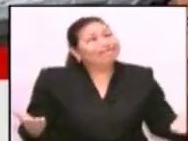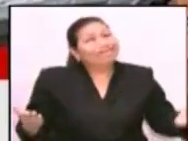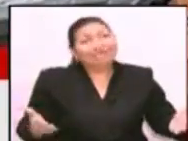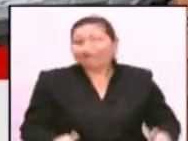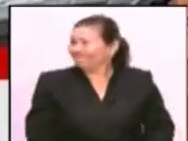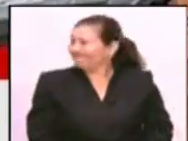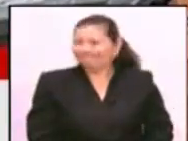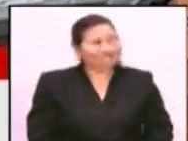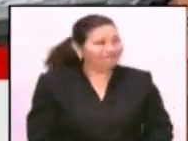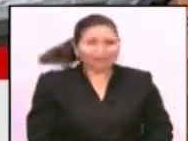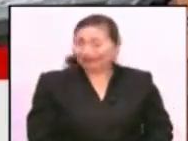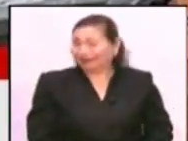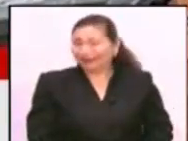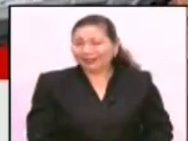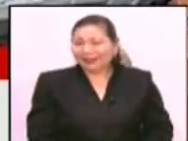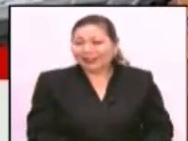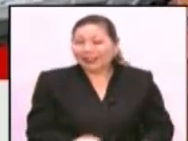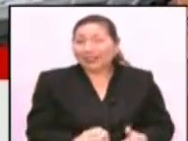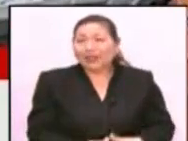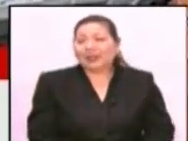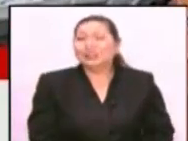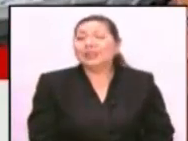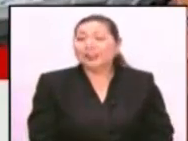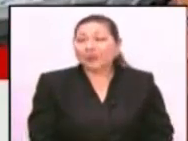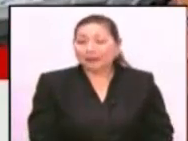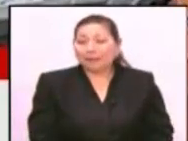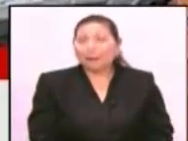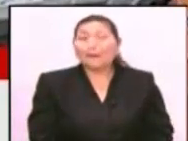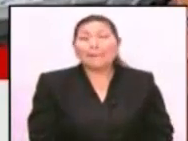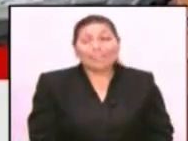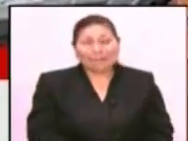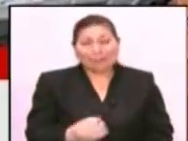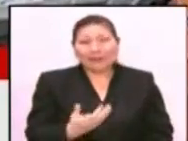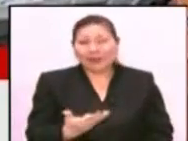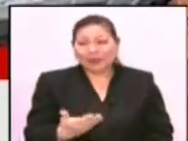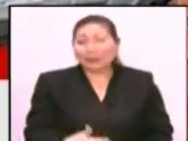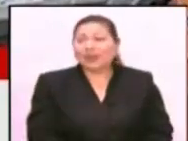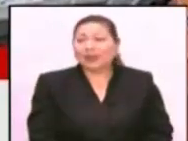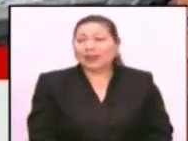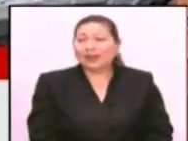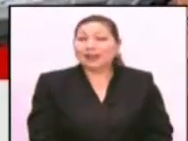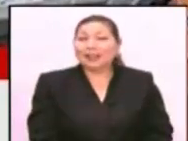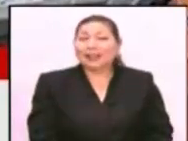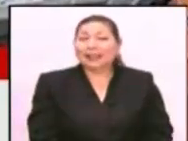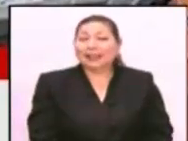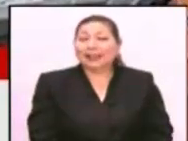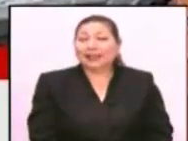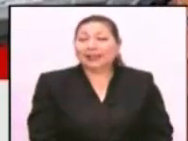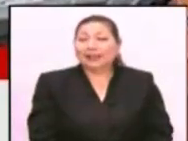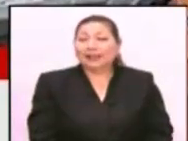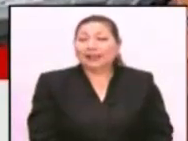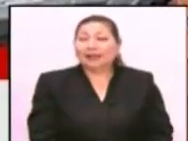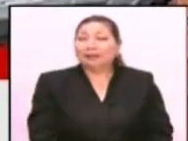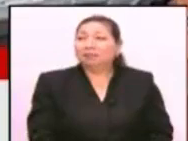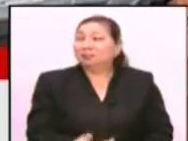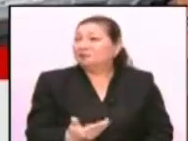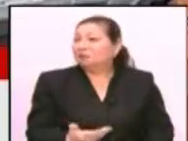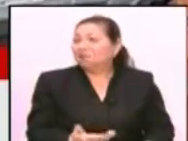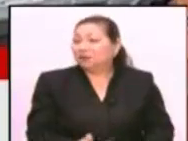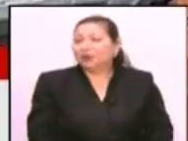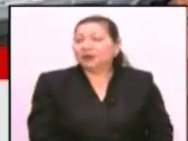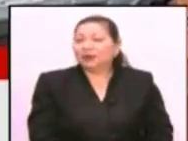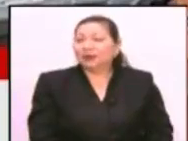ni vamos a justificar el delito que cometieron, ¿no es cierto? Pero esa es la realidad en la que nos afrontamos. Y se estima,